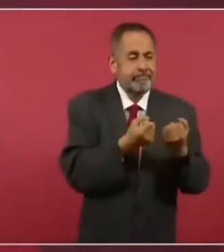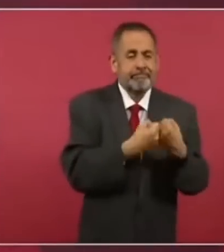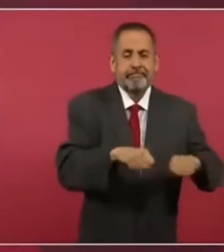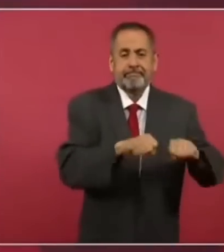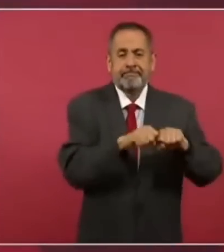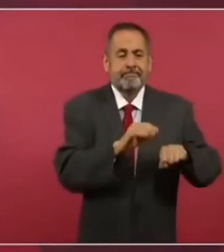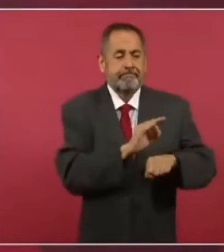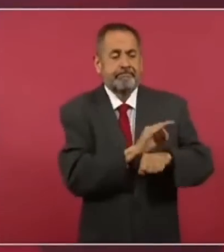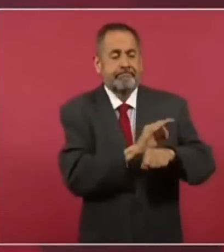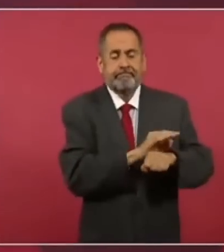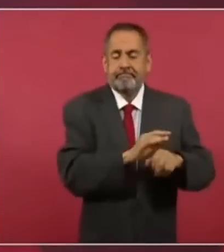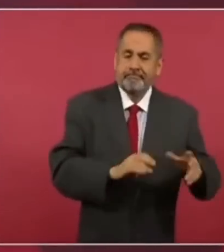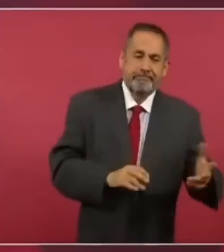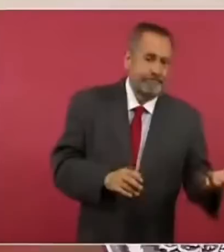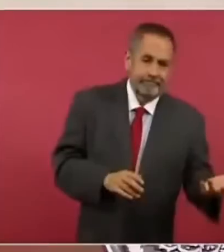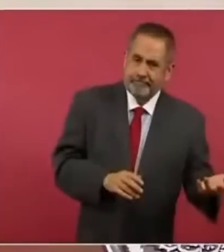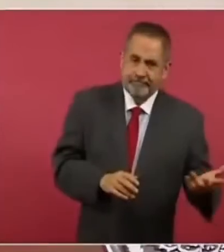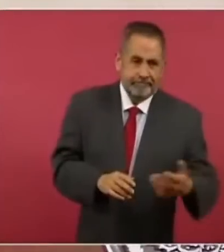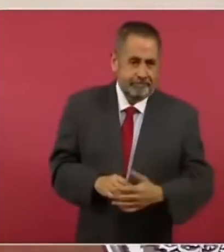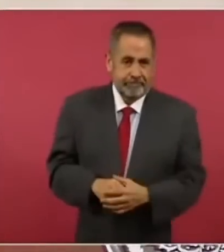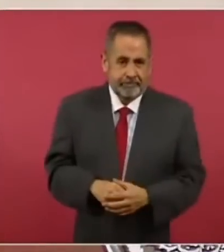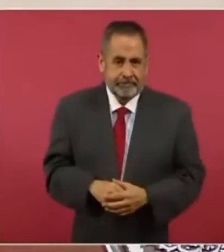comunicación.